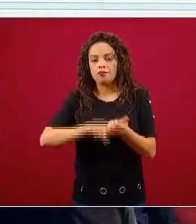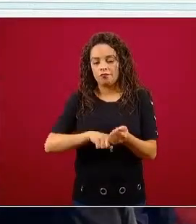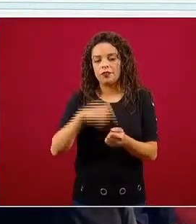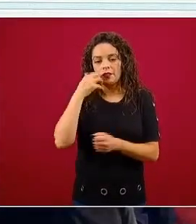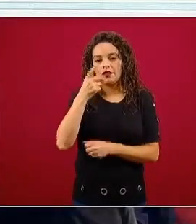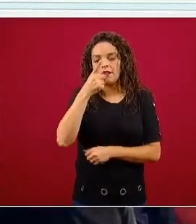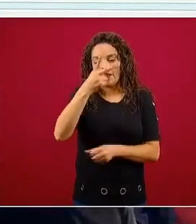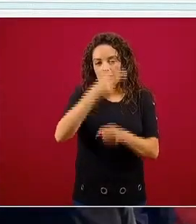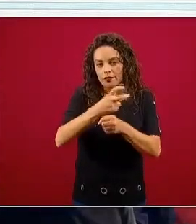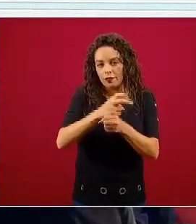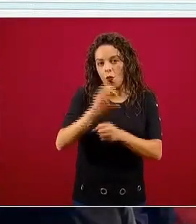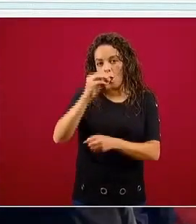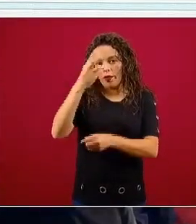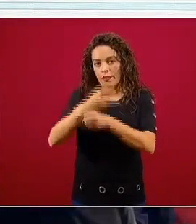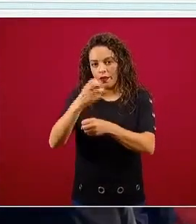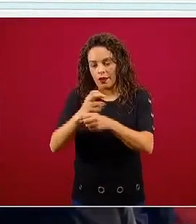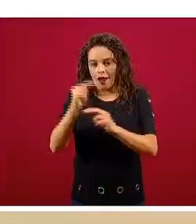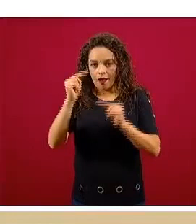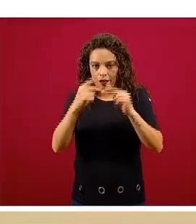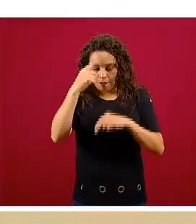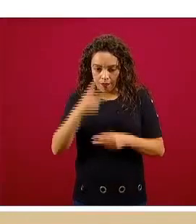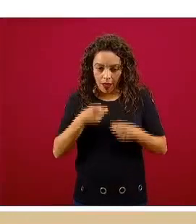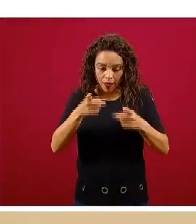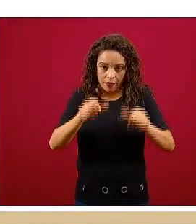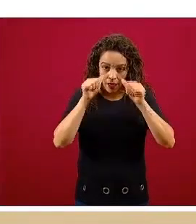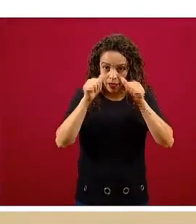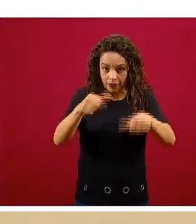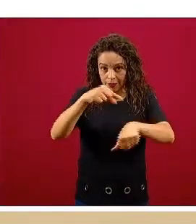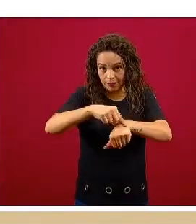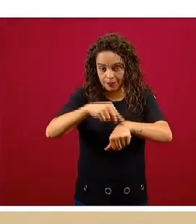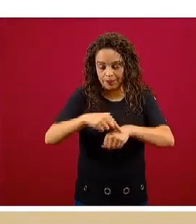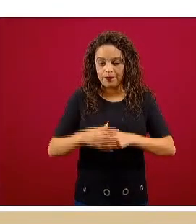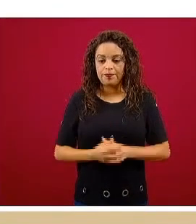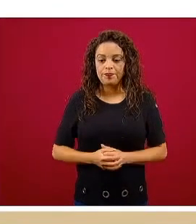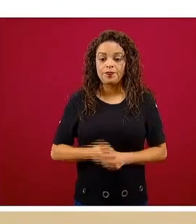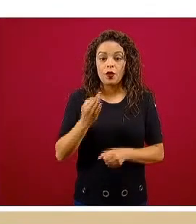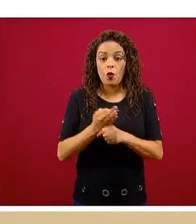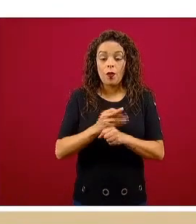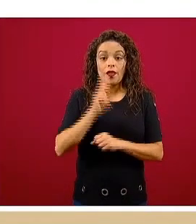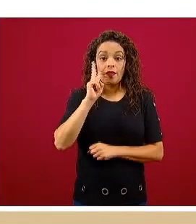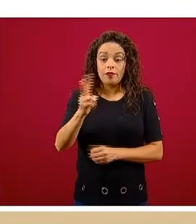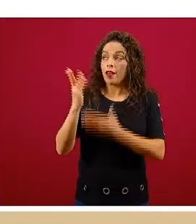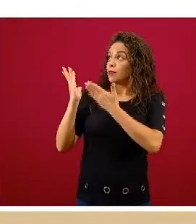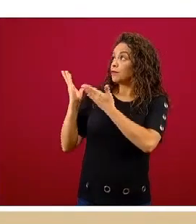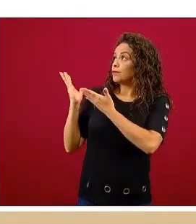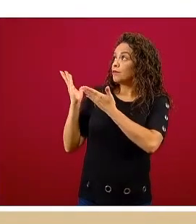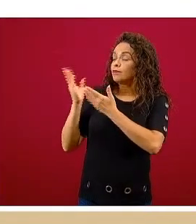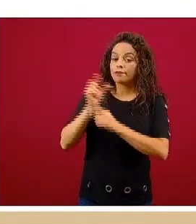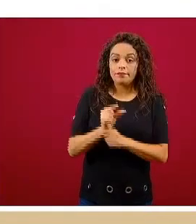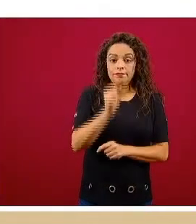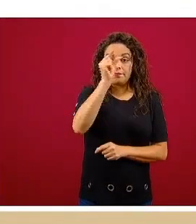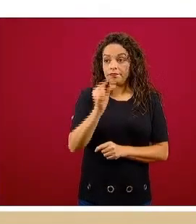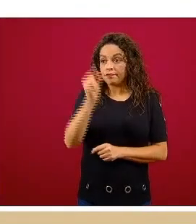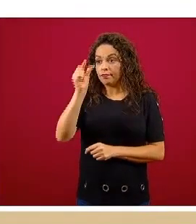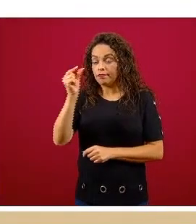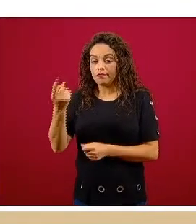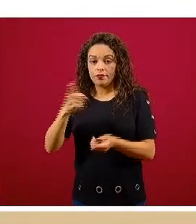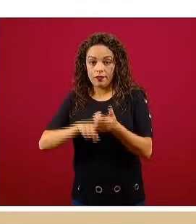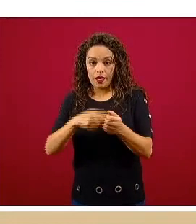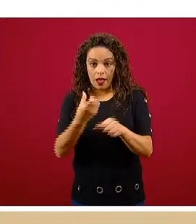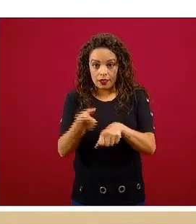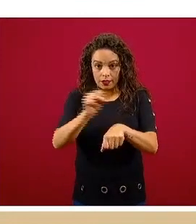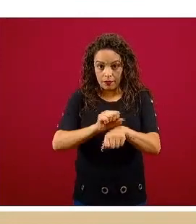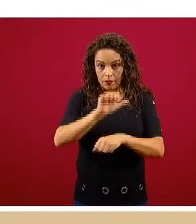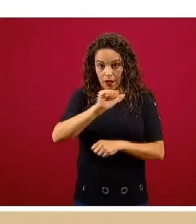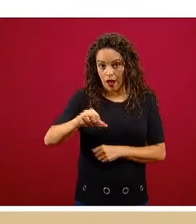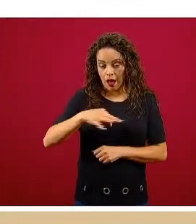nivel de atención. Como podemos ver, nuestras barras por semana epidemiológica. Cada uno de los números que